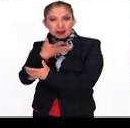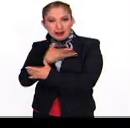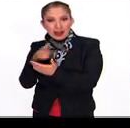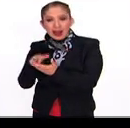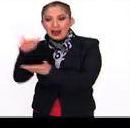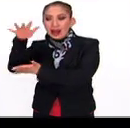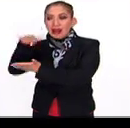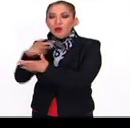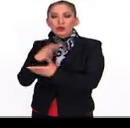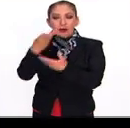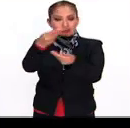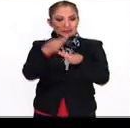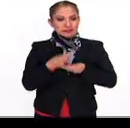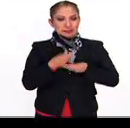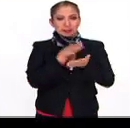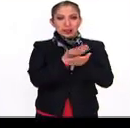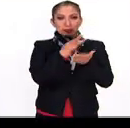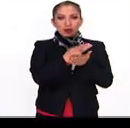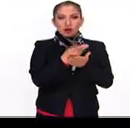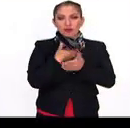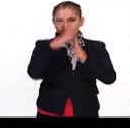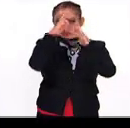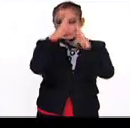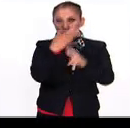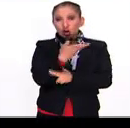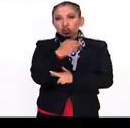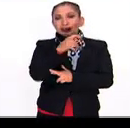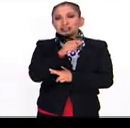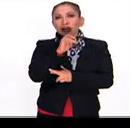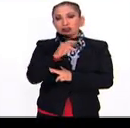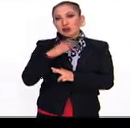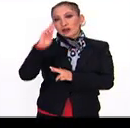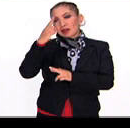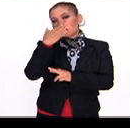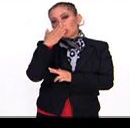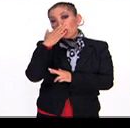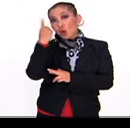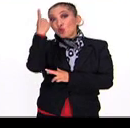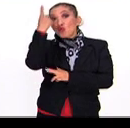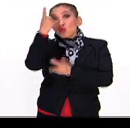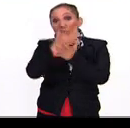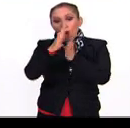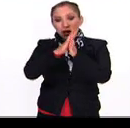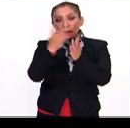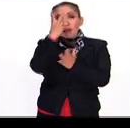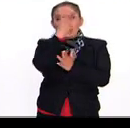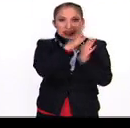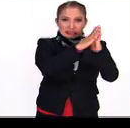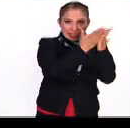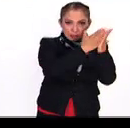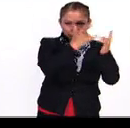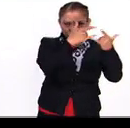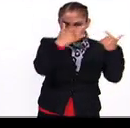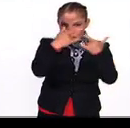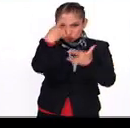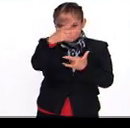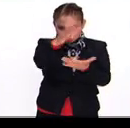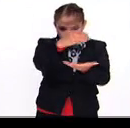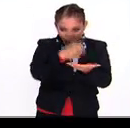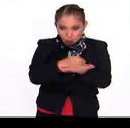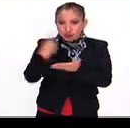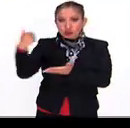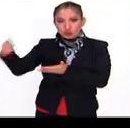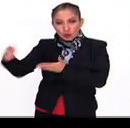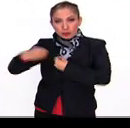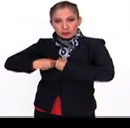leyó al recibir el honoris causa en la Universidad de Sonora. Así que tenemos en un solo libro sus 3 libros de cuentos, una